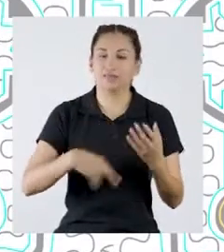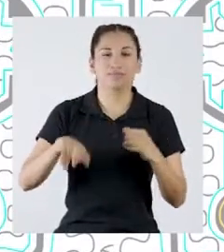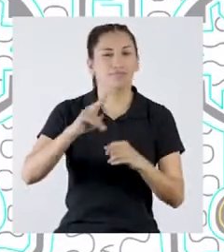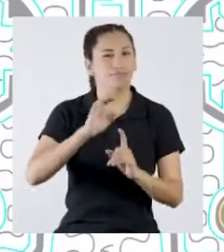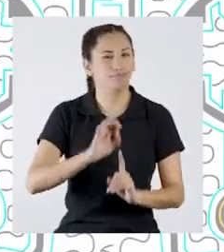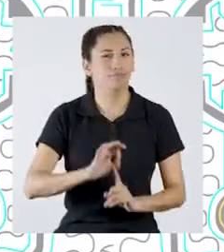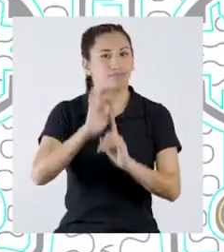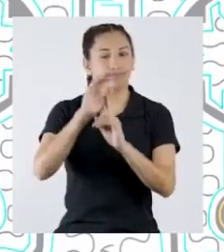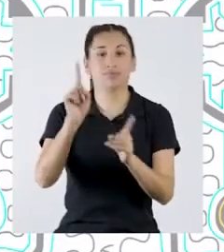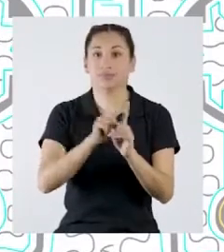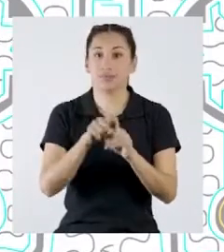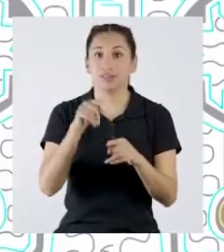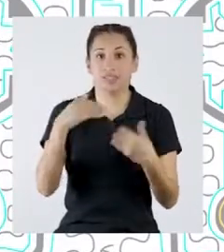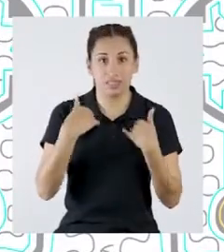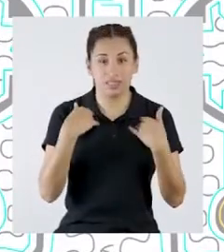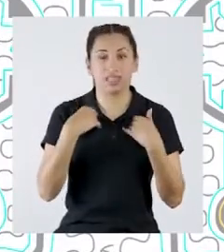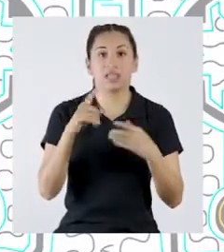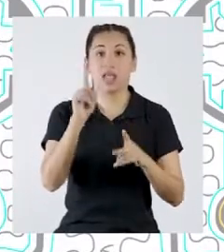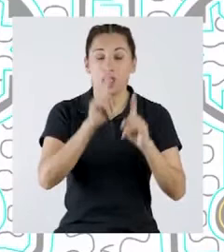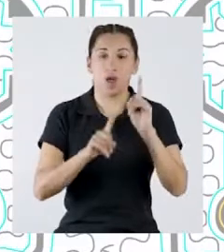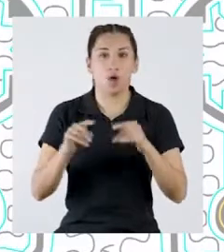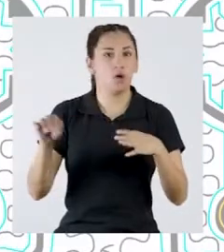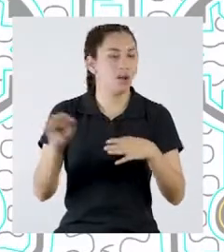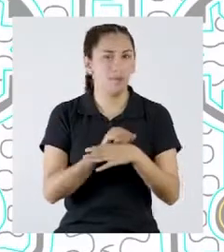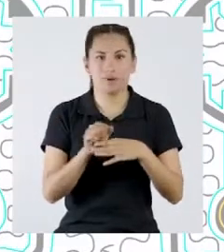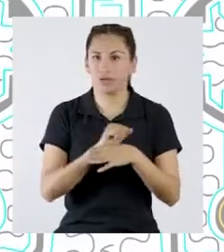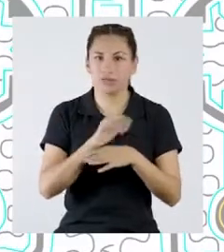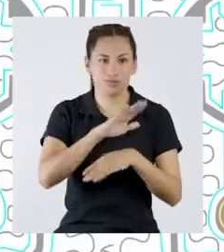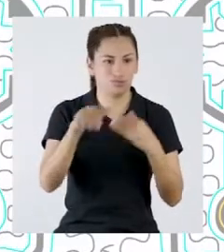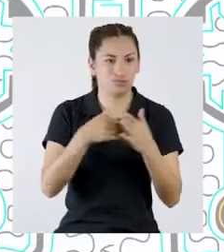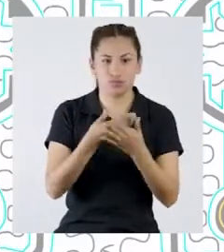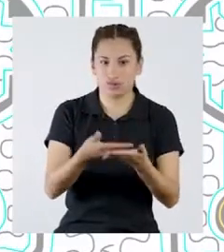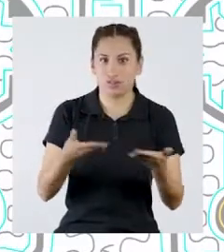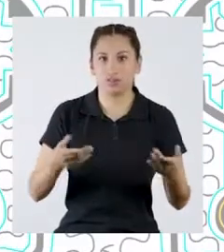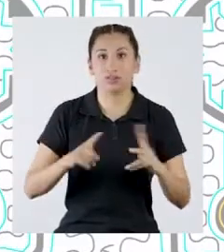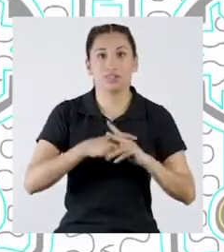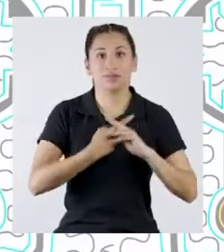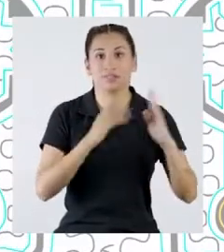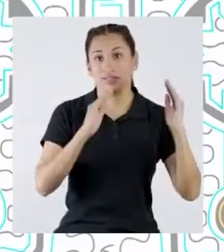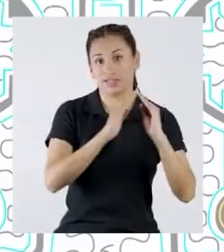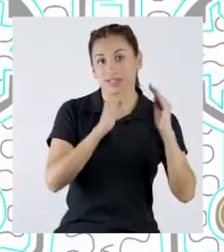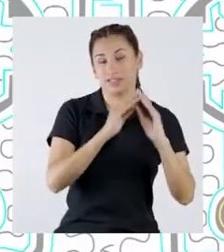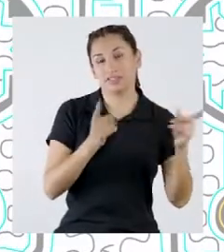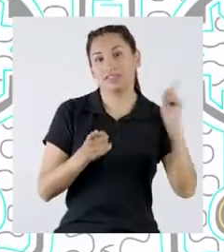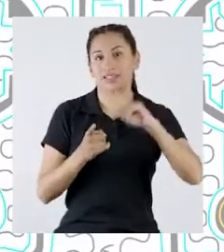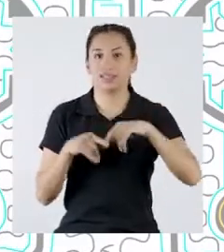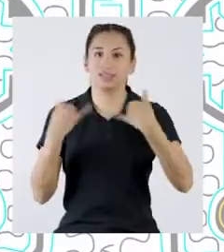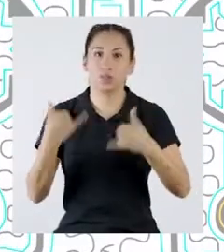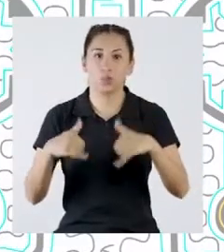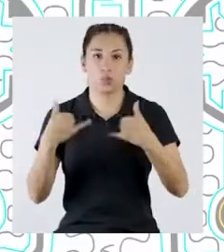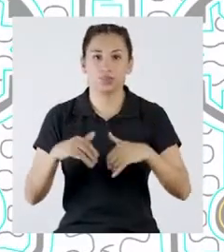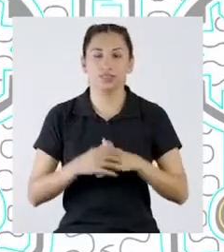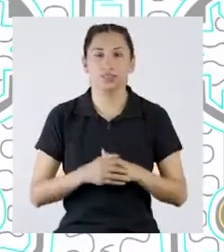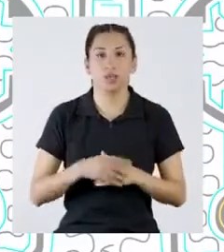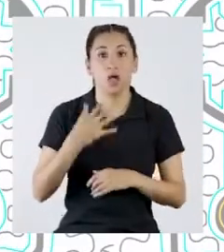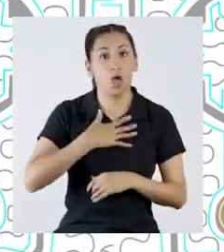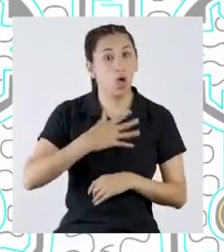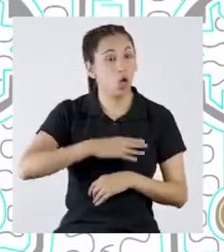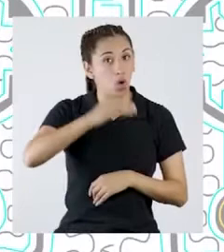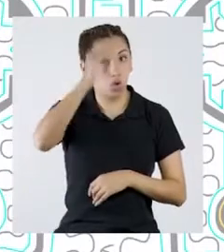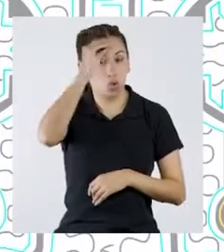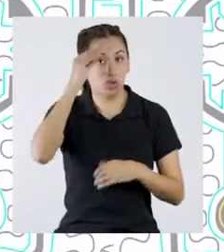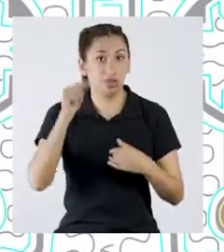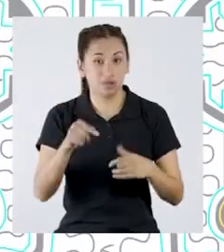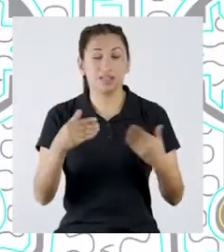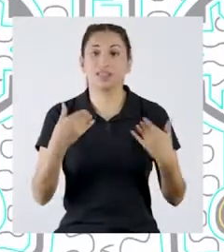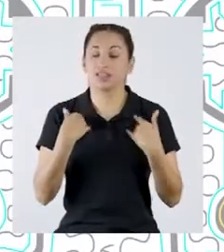materia prima de la industria y están presentes en prácticamente todo lo que usamos, desde nuestras casas hasta los juguetes. No